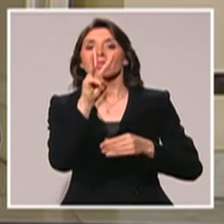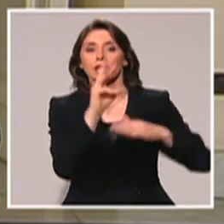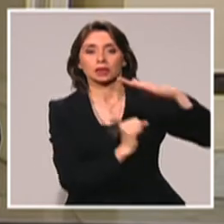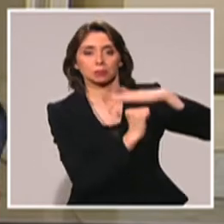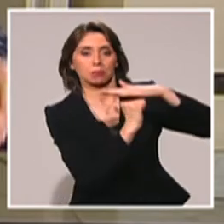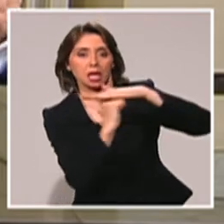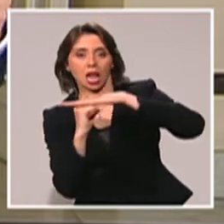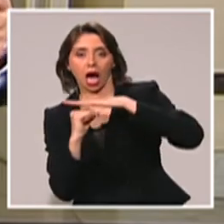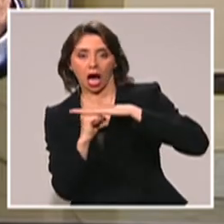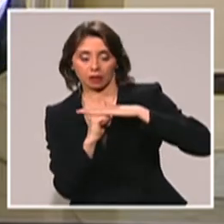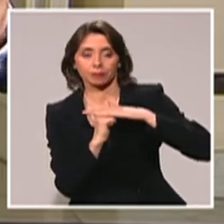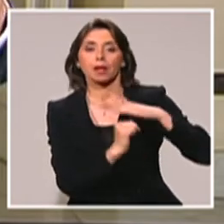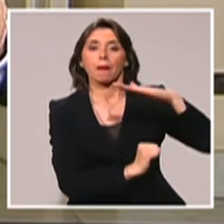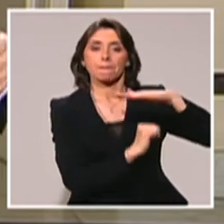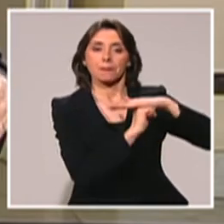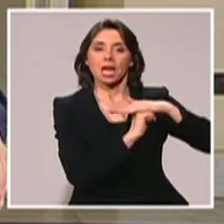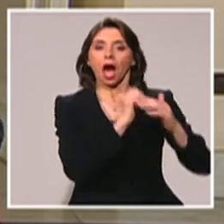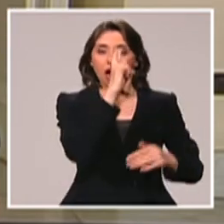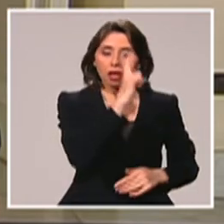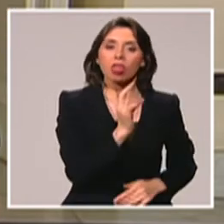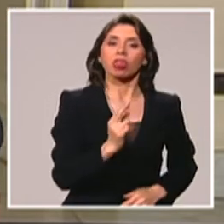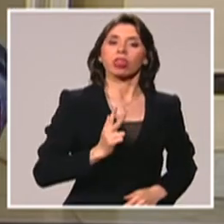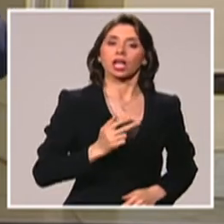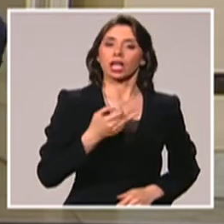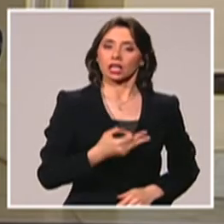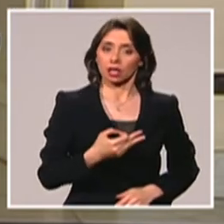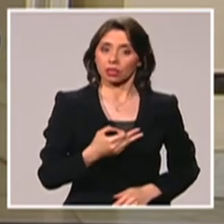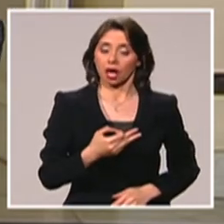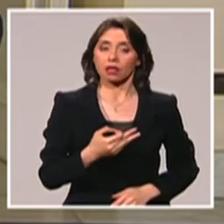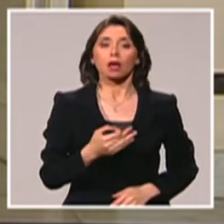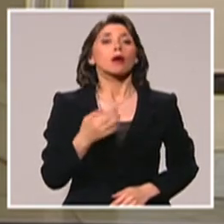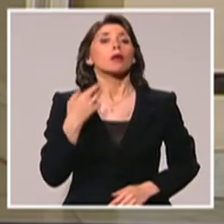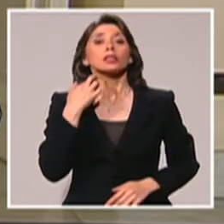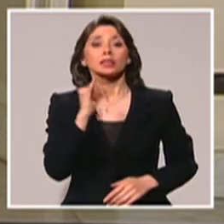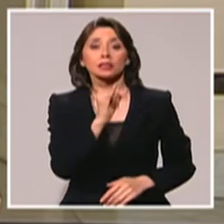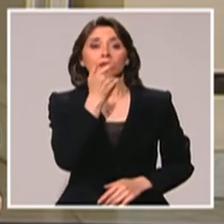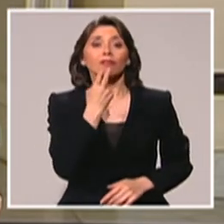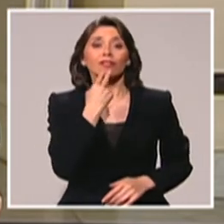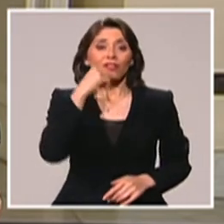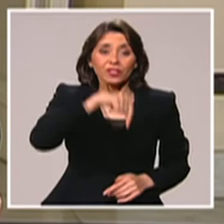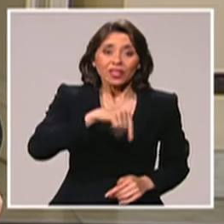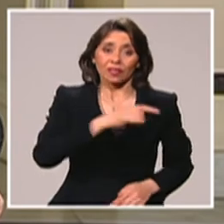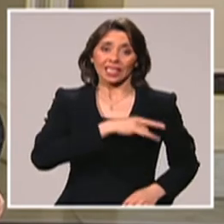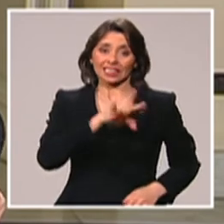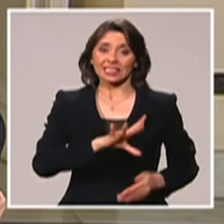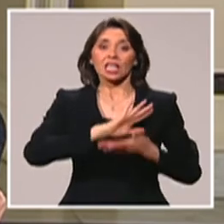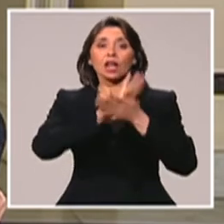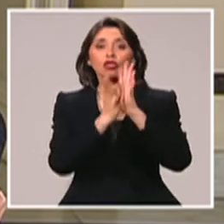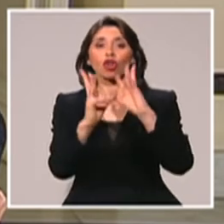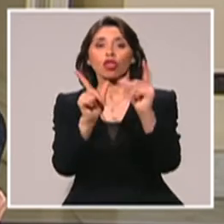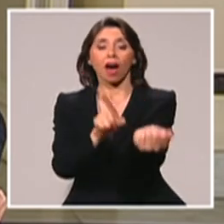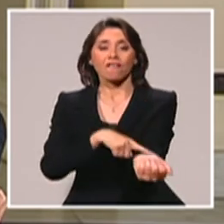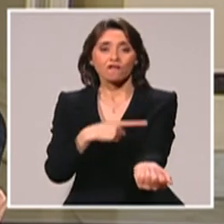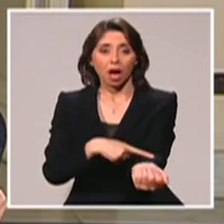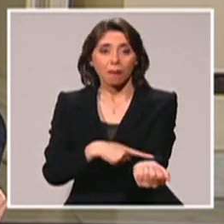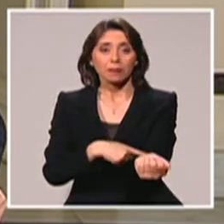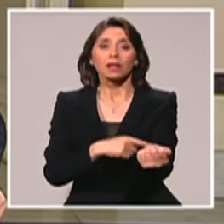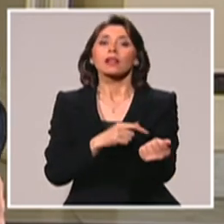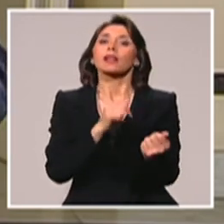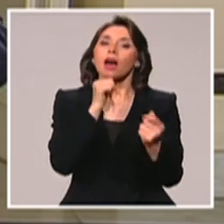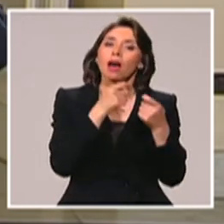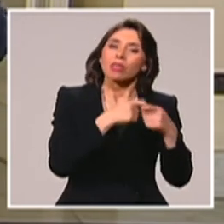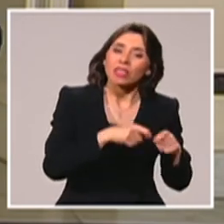el pilar de la dignidad por el solo hecho de vivir en chile toda familia de salida